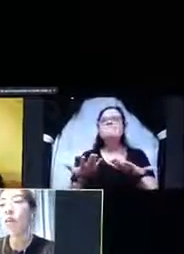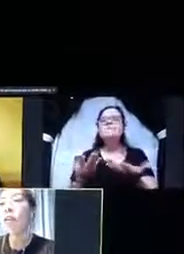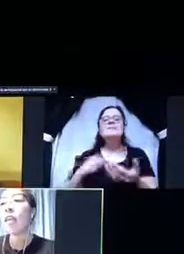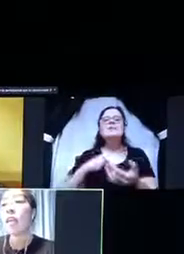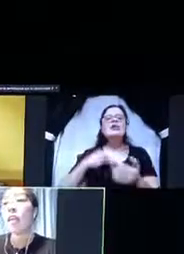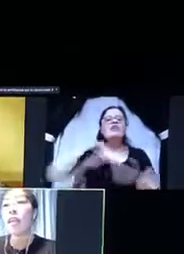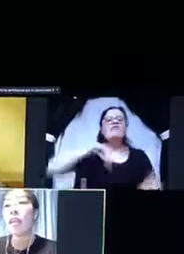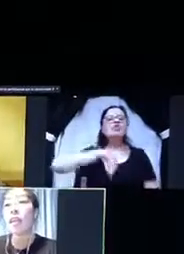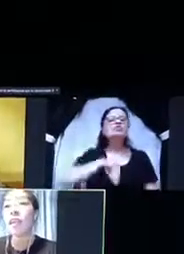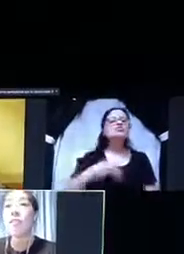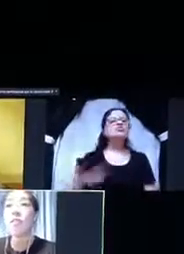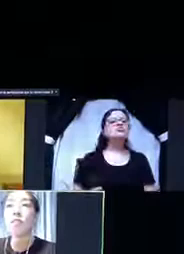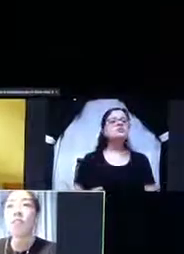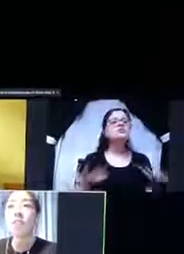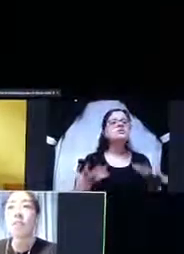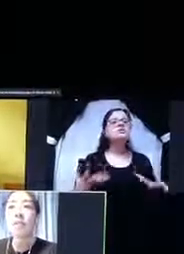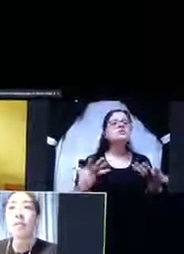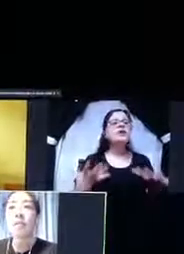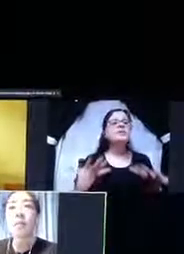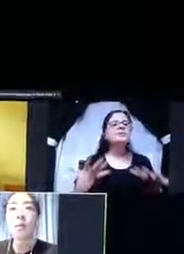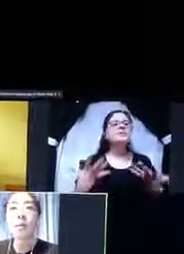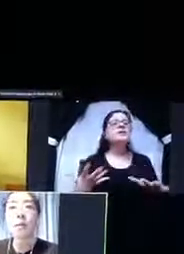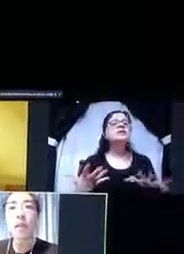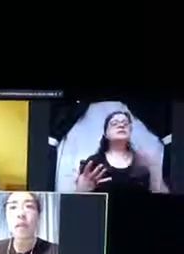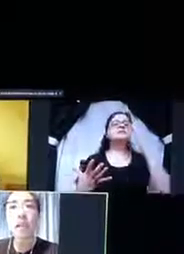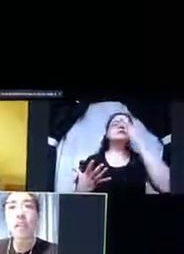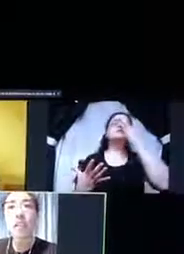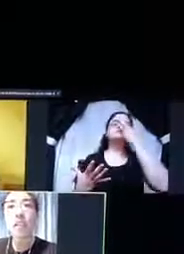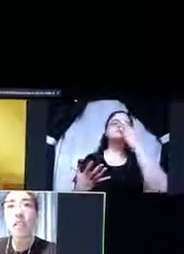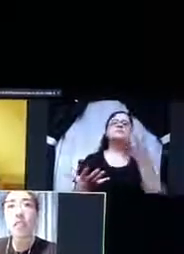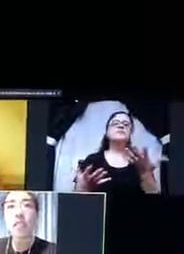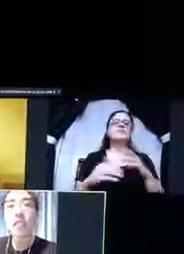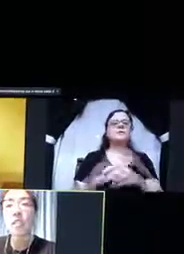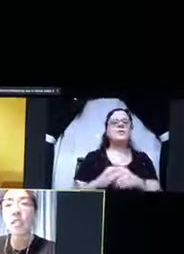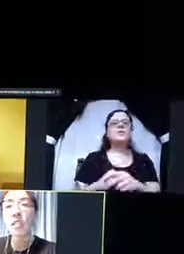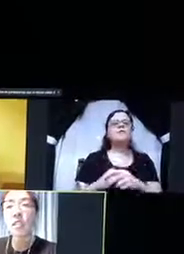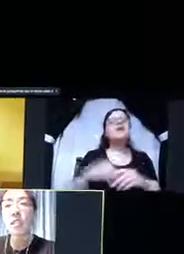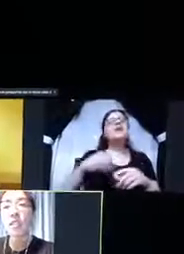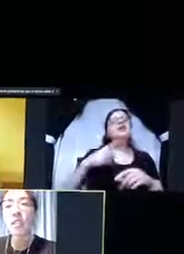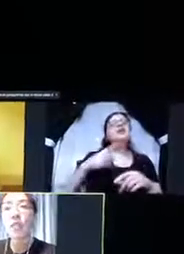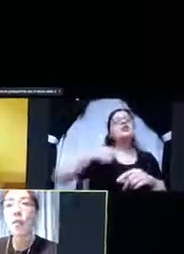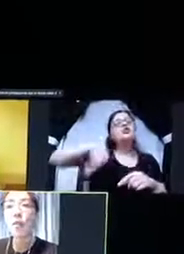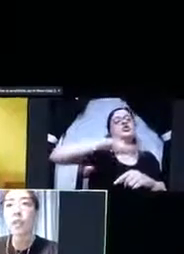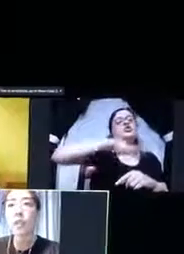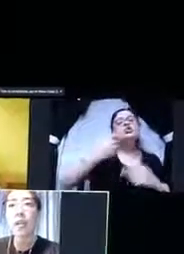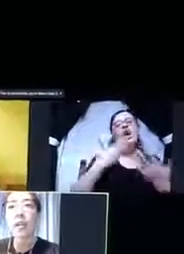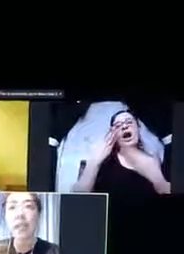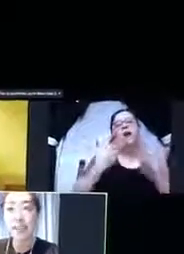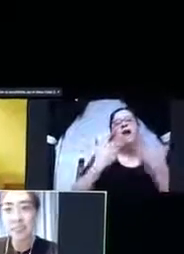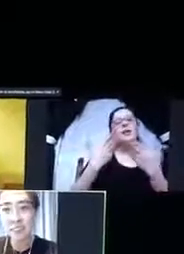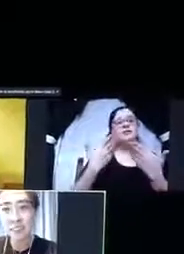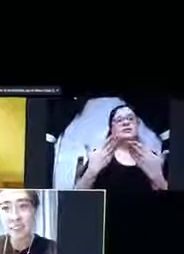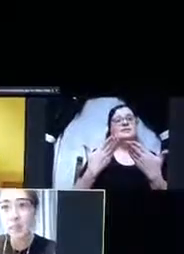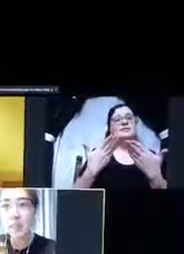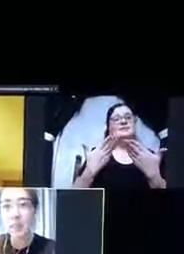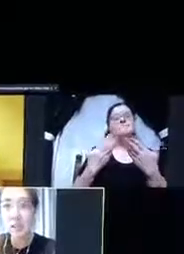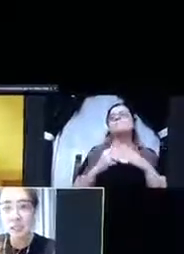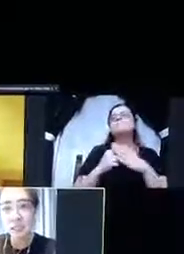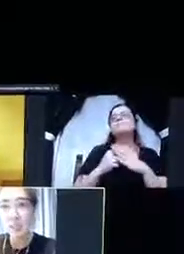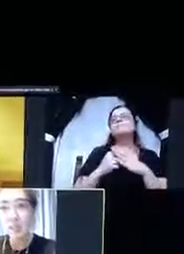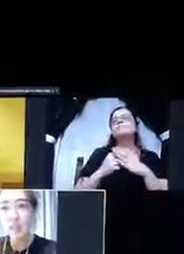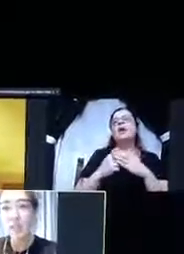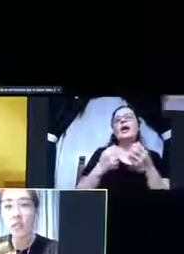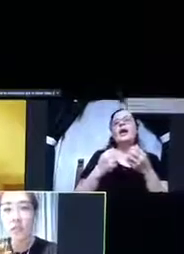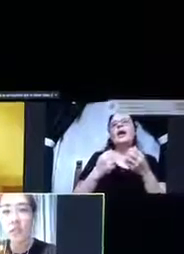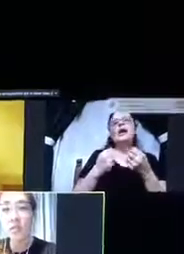nosotros si los chicos no avanzan, ¿no? Entonces, siempre cuando hablamos de práctica basada en evidencia, necesitamos leer, necesitamos saber qué